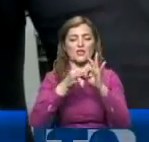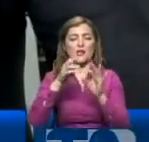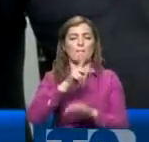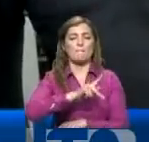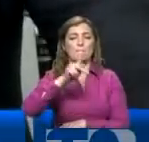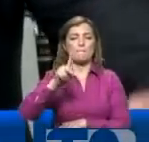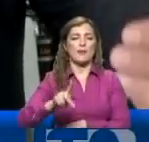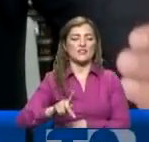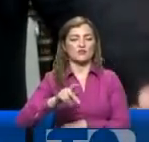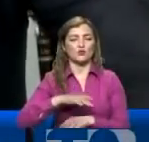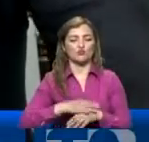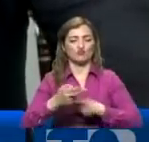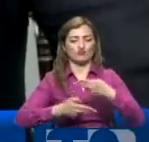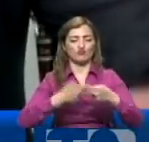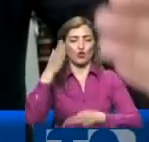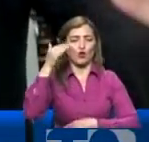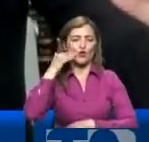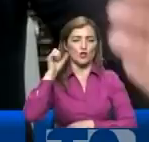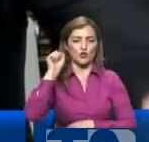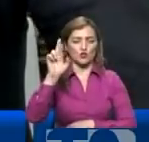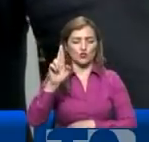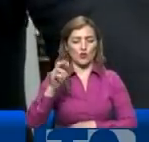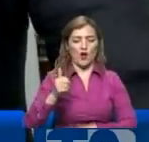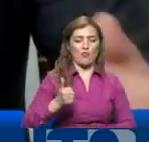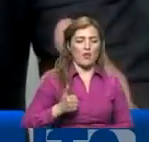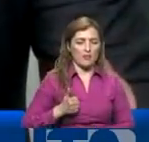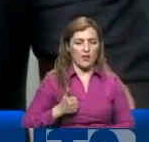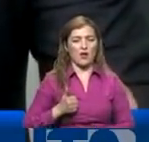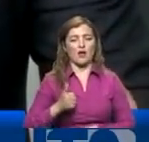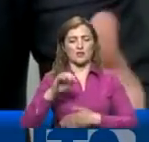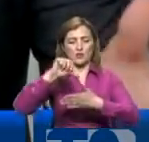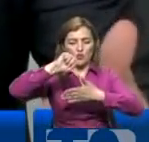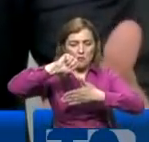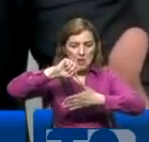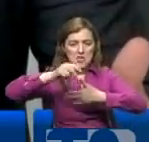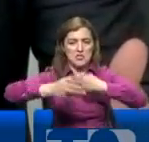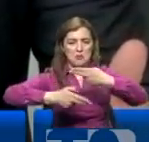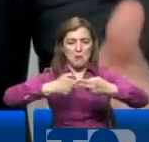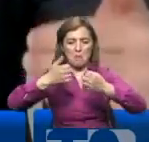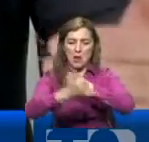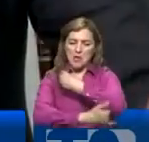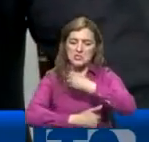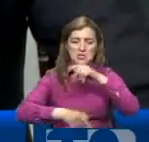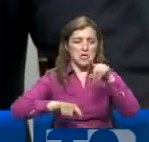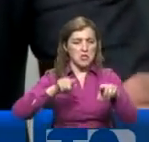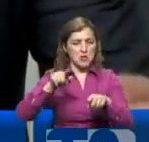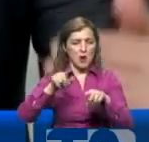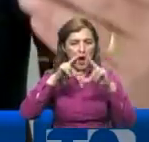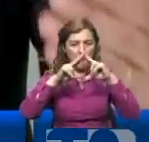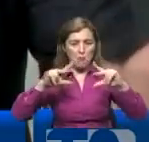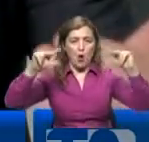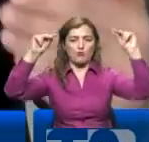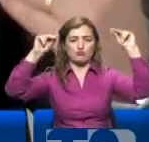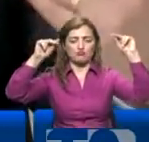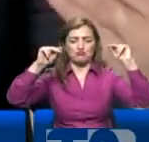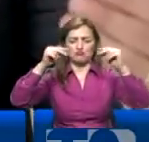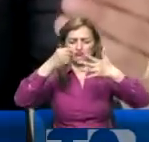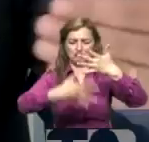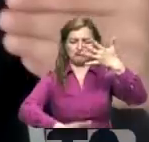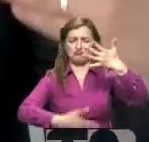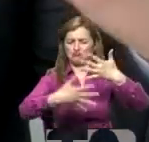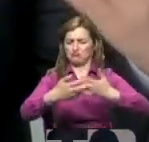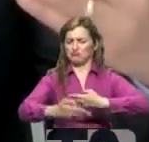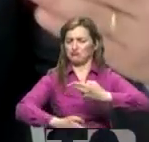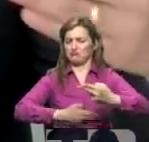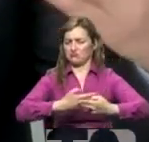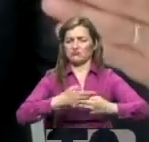tenemos negociaciones con Corea del Sur, con Canadá, con Centroamérica, con algunos países de Centroamérica, con el mismo Japón, etcétera, ¿no? Entonces yo creo